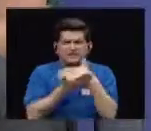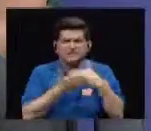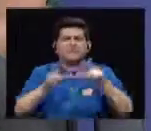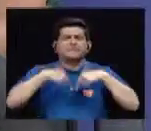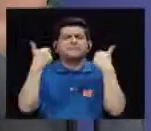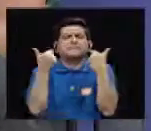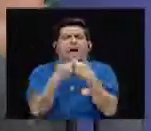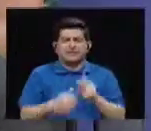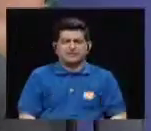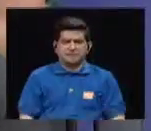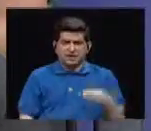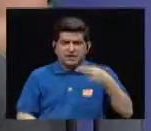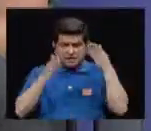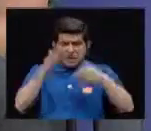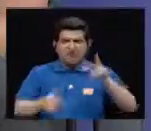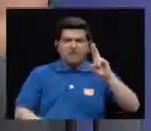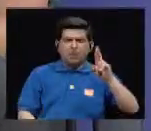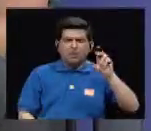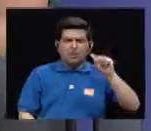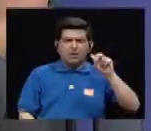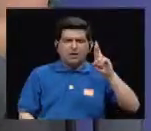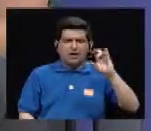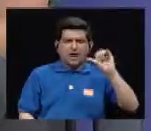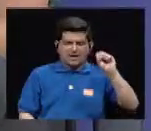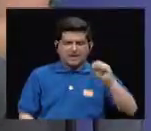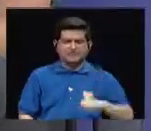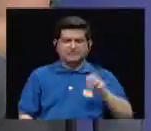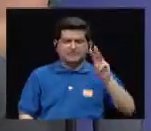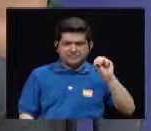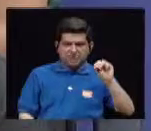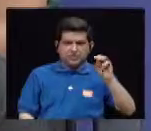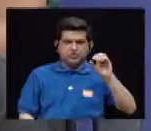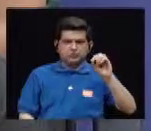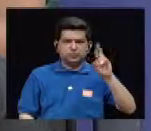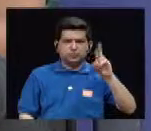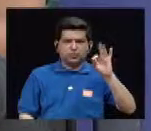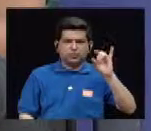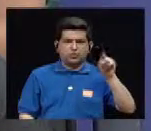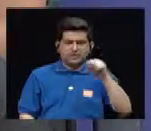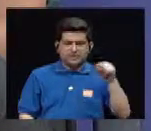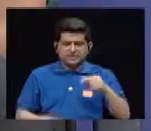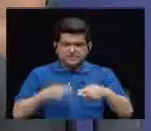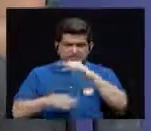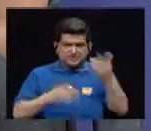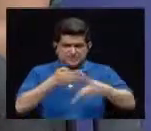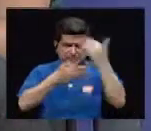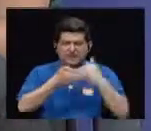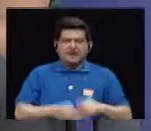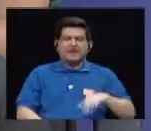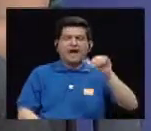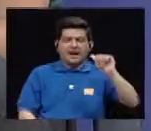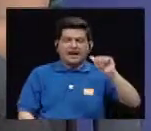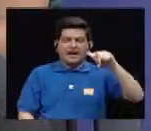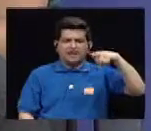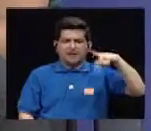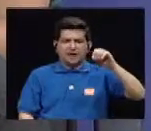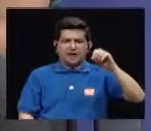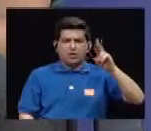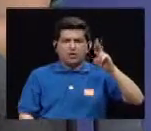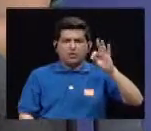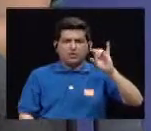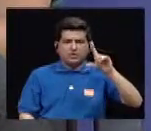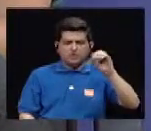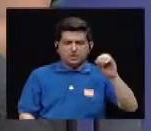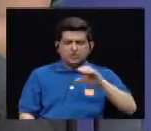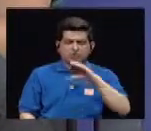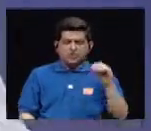de este grupo, el historiador don Raúl Arias, don sí. Mauricio Ortiz, que estuvo también con nosotros la semana pasada, Alejandra Portillo